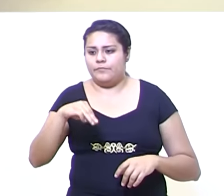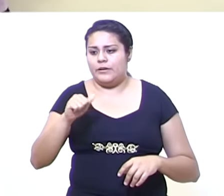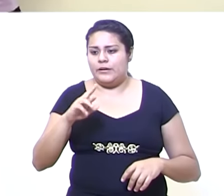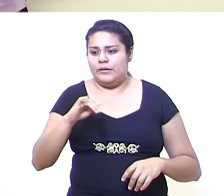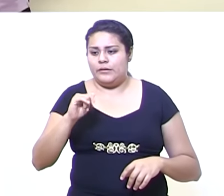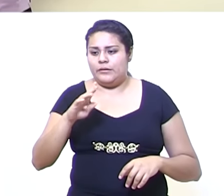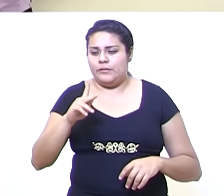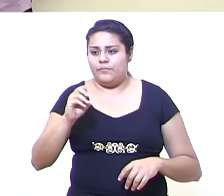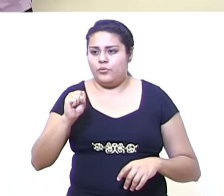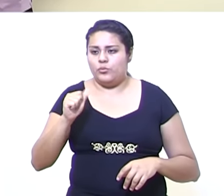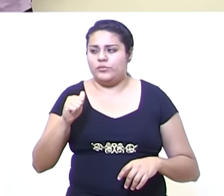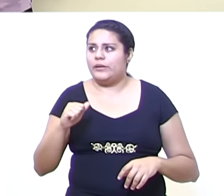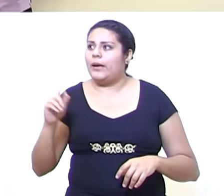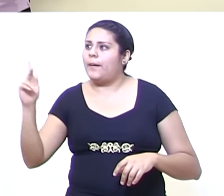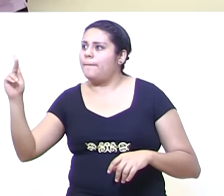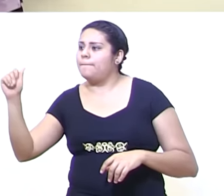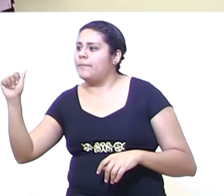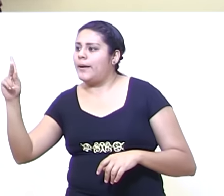papá,